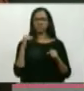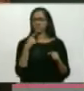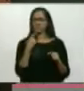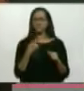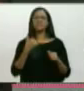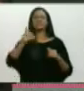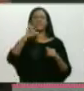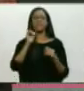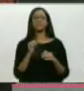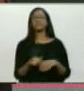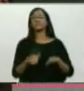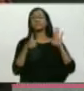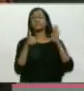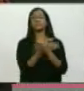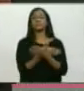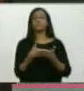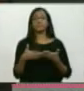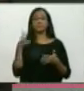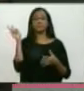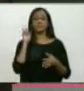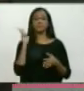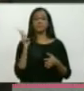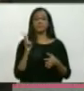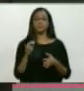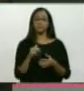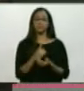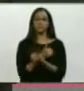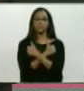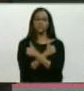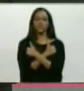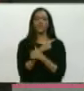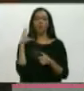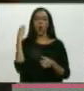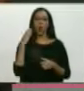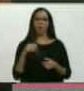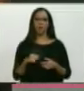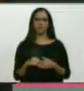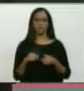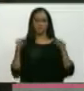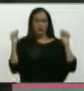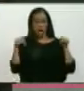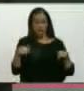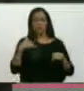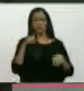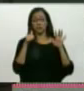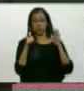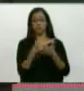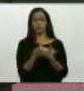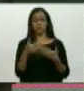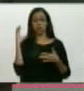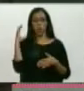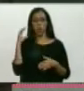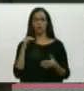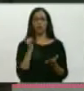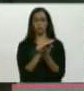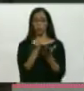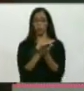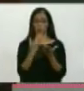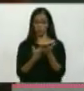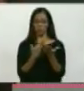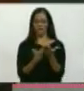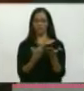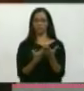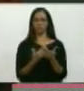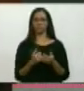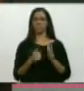allá hay 6 millones de venezolanos en Colombia. Aquí hay 6 millones de colombianos. Comprobados. Comprobados.